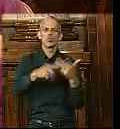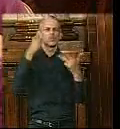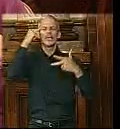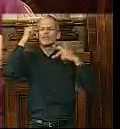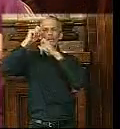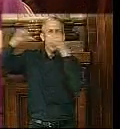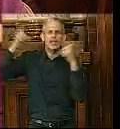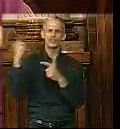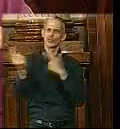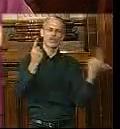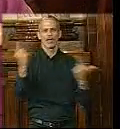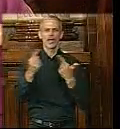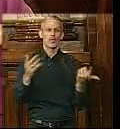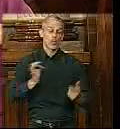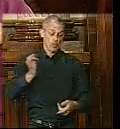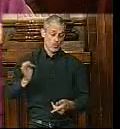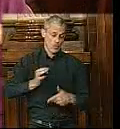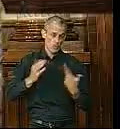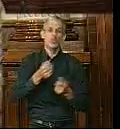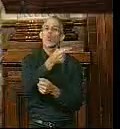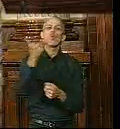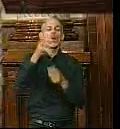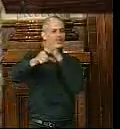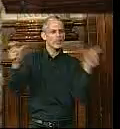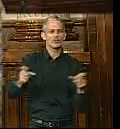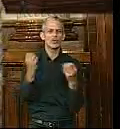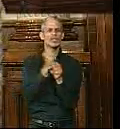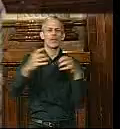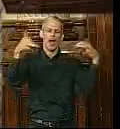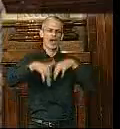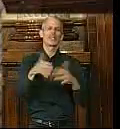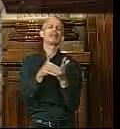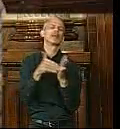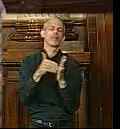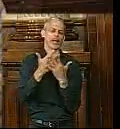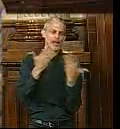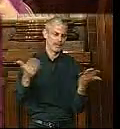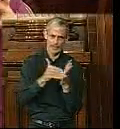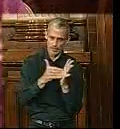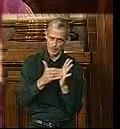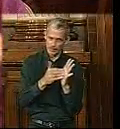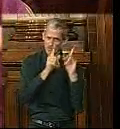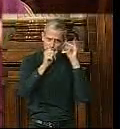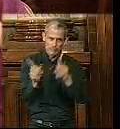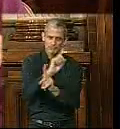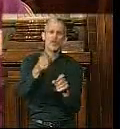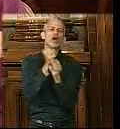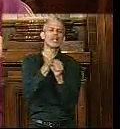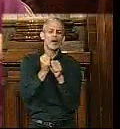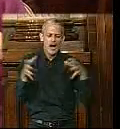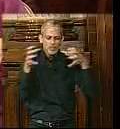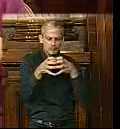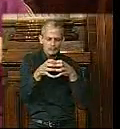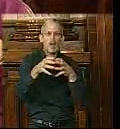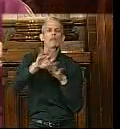imaginaciones, ¿Cuántos son en el equipo? ¿Cuántas personas? Y en el equipo depende de cuándo, digamos, que los que trabajamos el núcleo